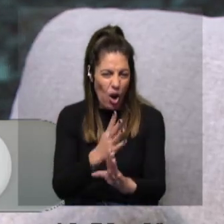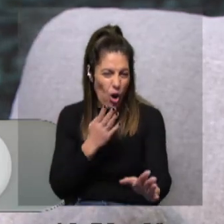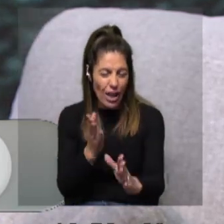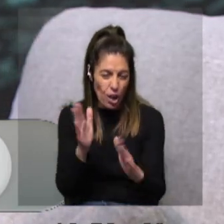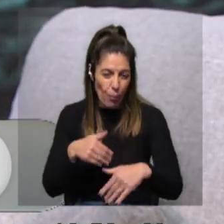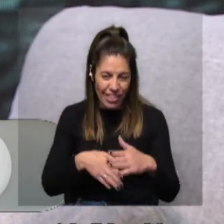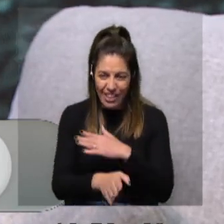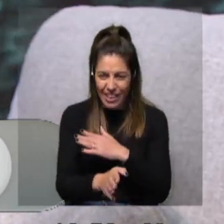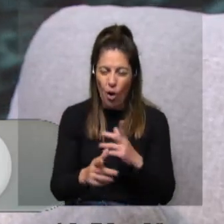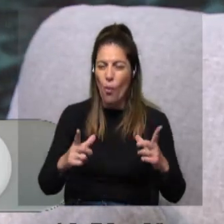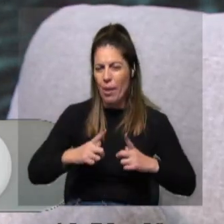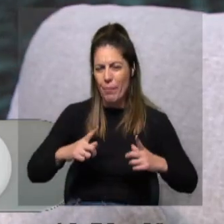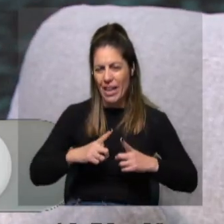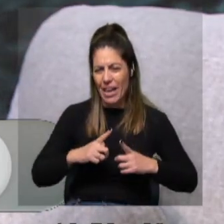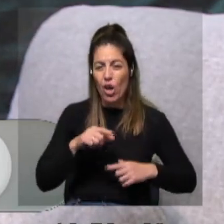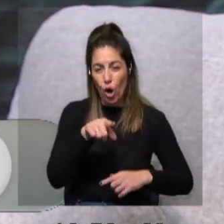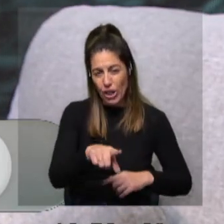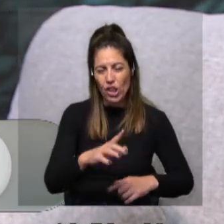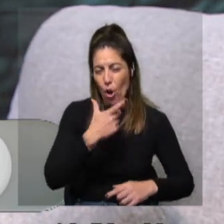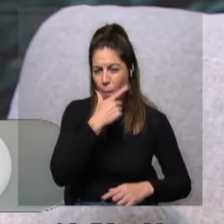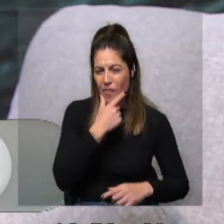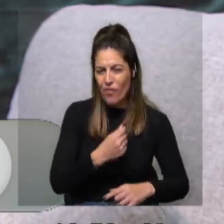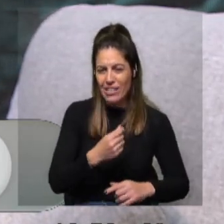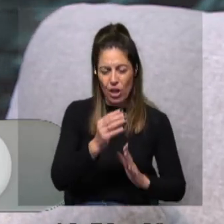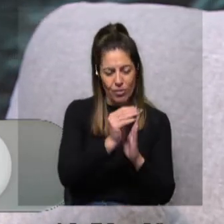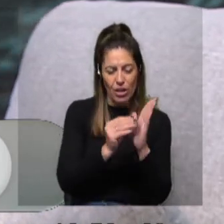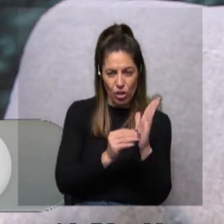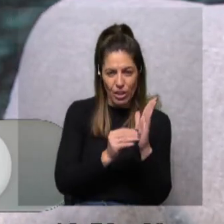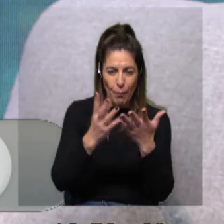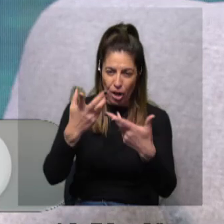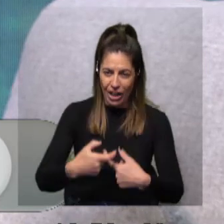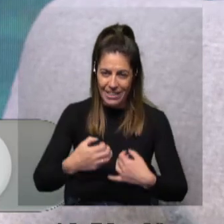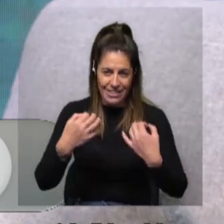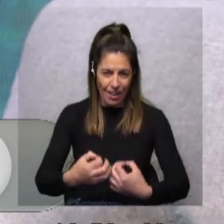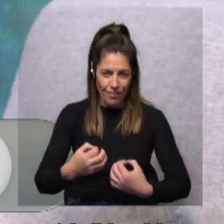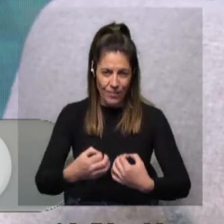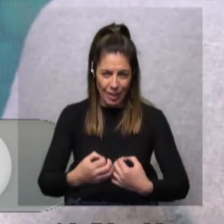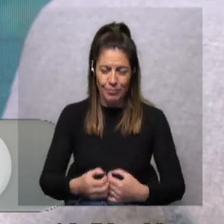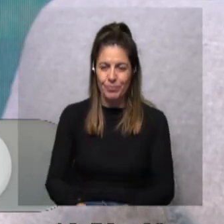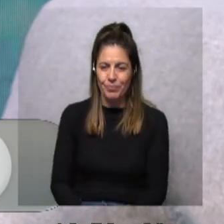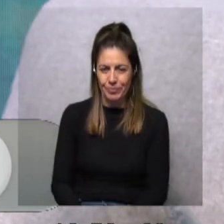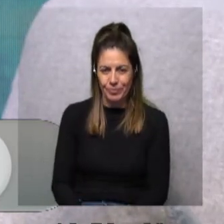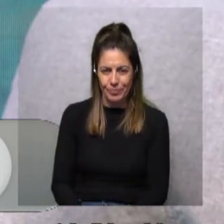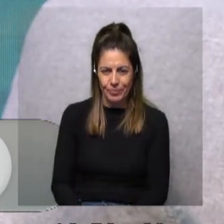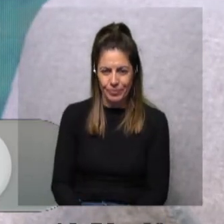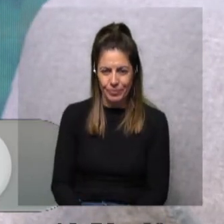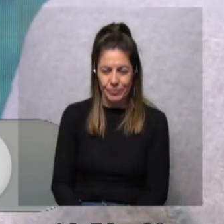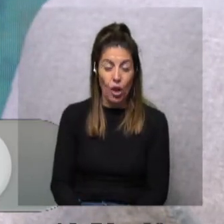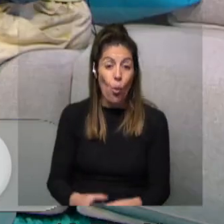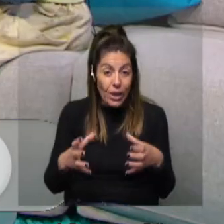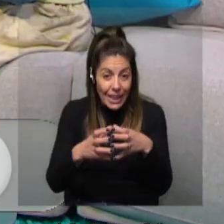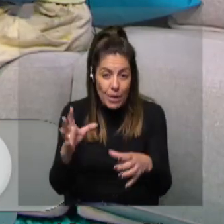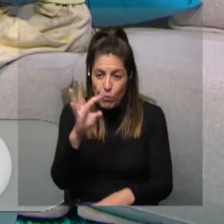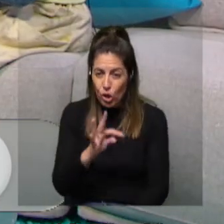poder entrar o tener que esperar, así con esto se ayudaron a que se ordenara y la verdad que impecable. Un gran equipo técnico,